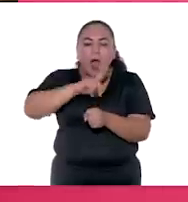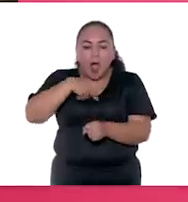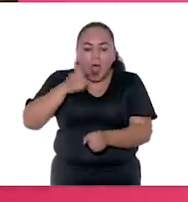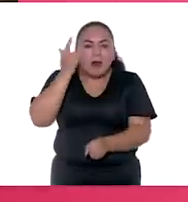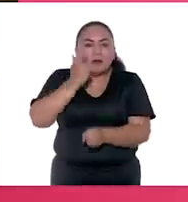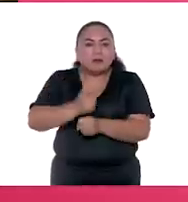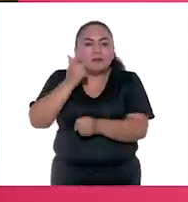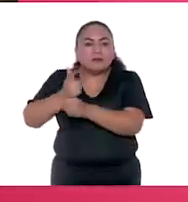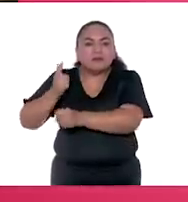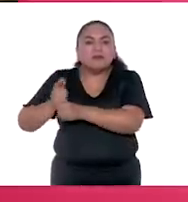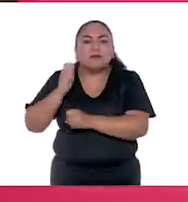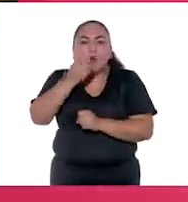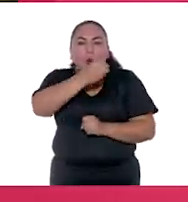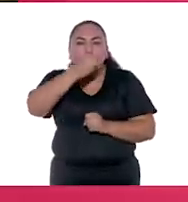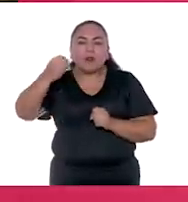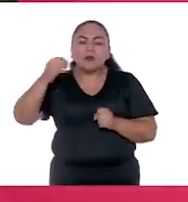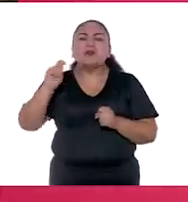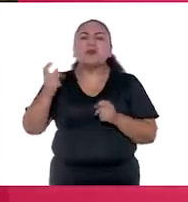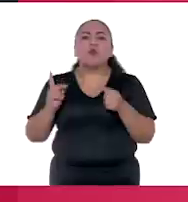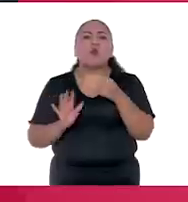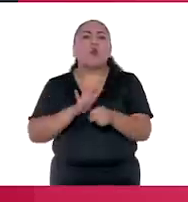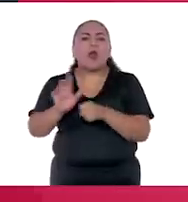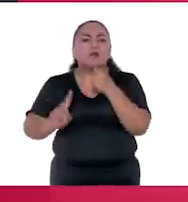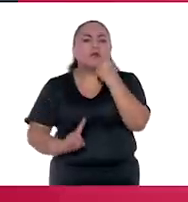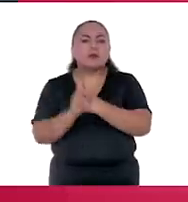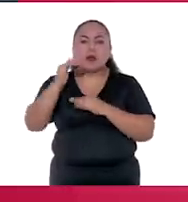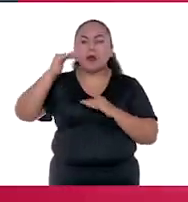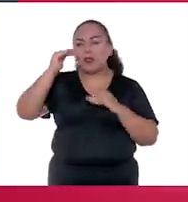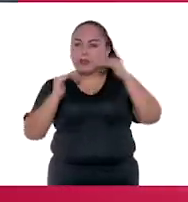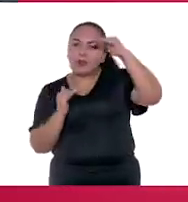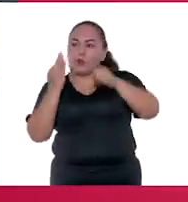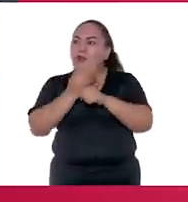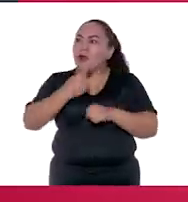un poco el desequilibrio que tenemos como sociedad